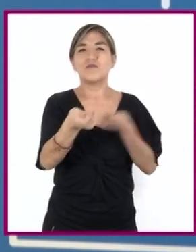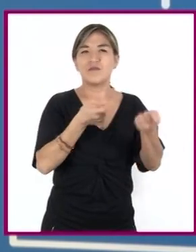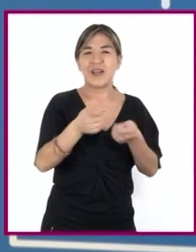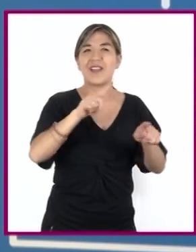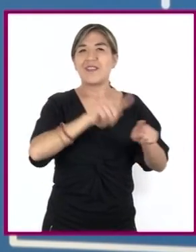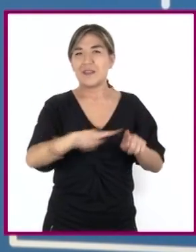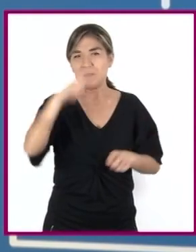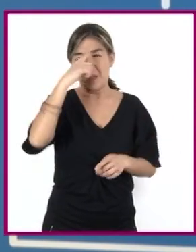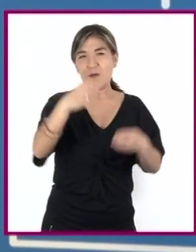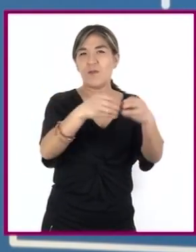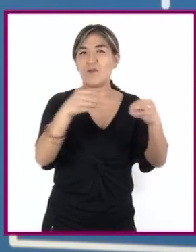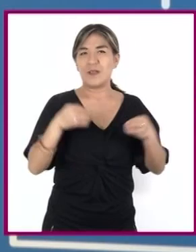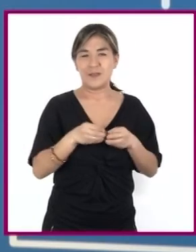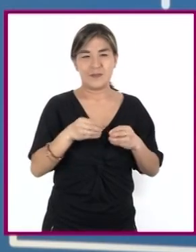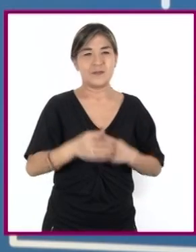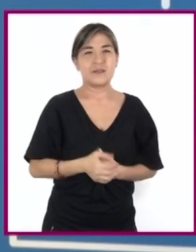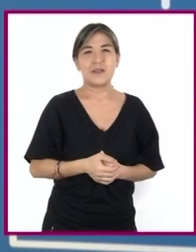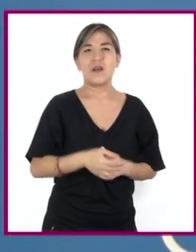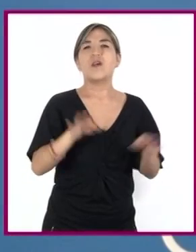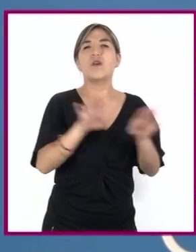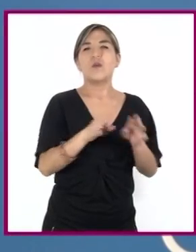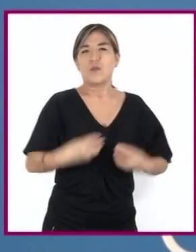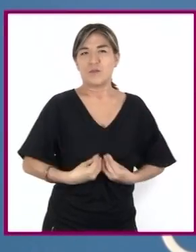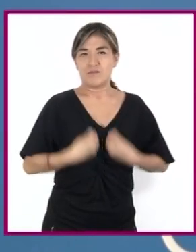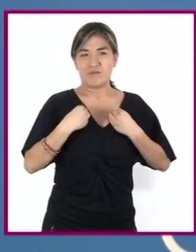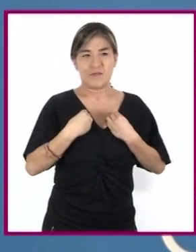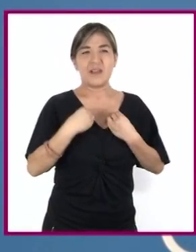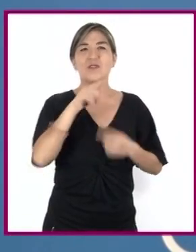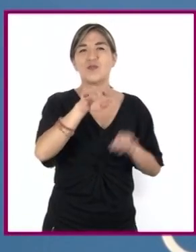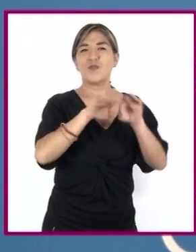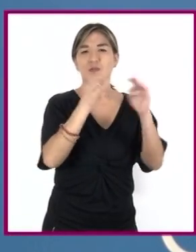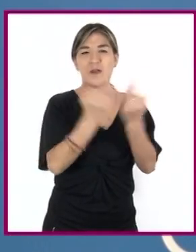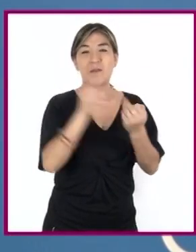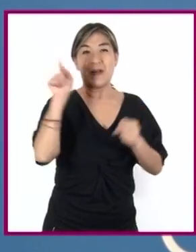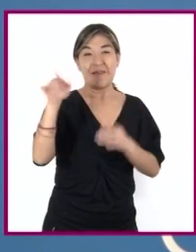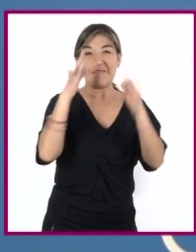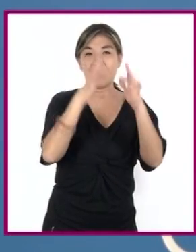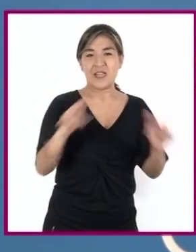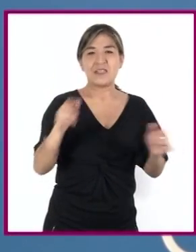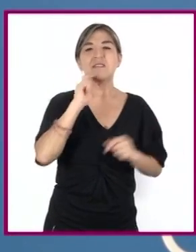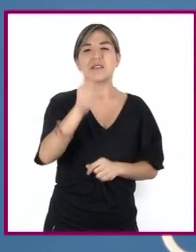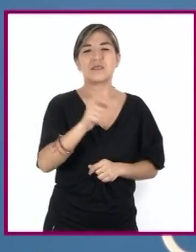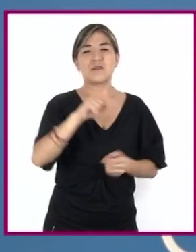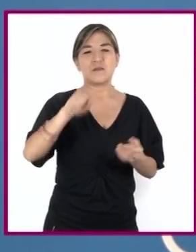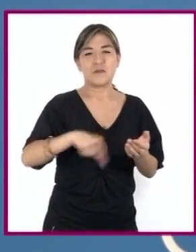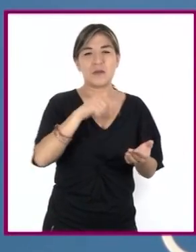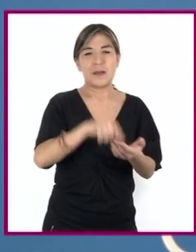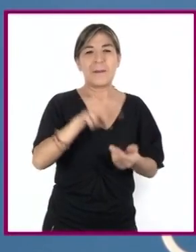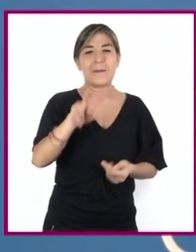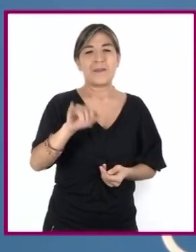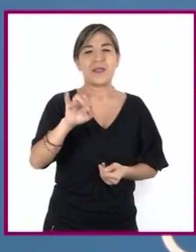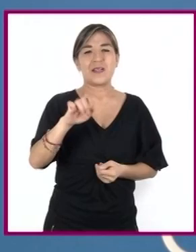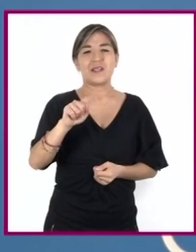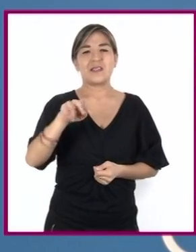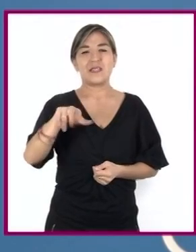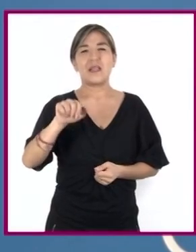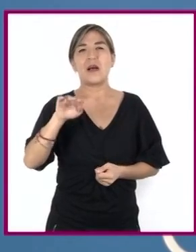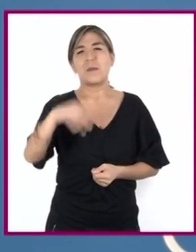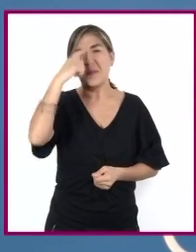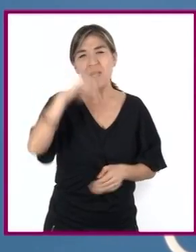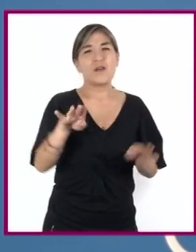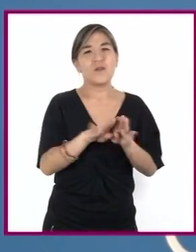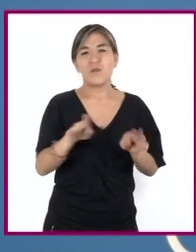distintos de organizarse. En su modo de vida, Francia forzó a los nómadas de Vietnam a volverse sedentarios